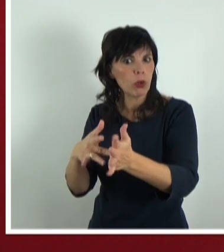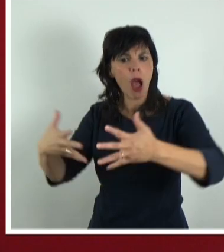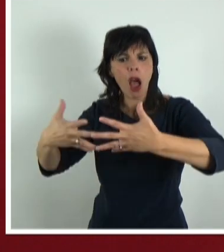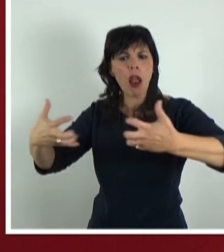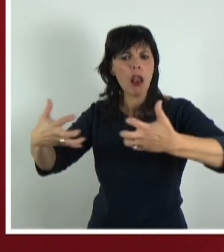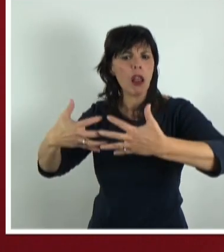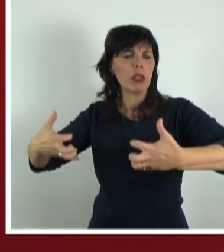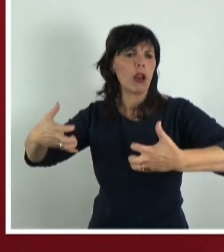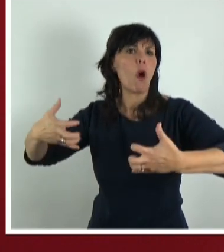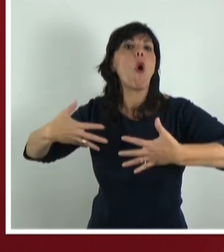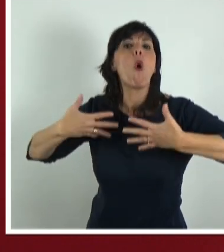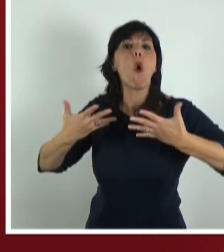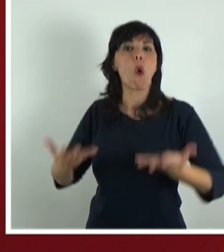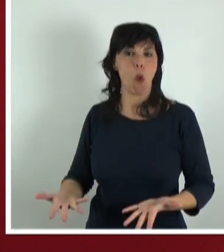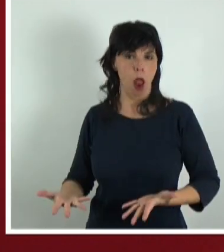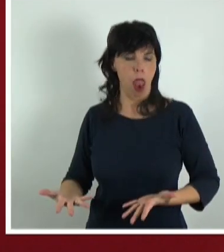La acusación